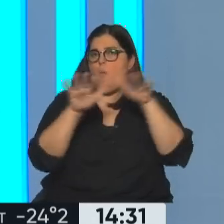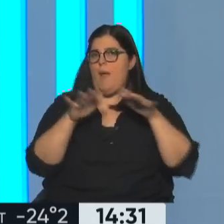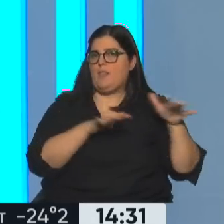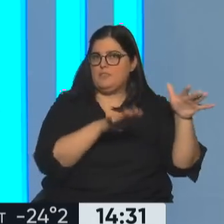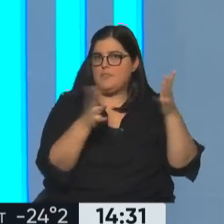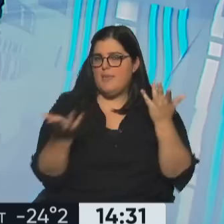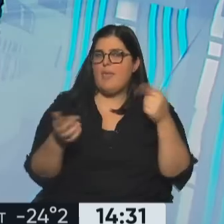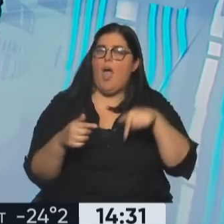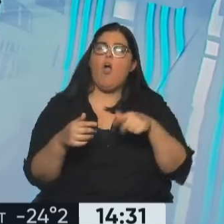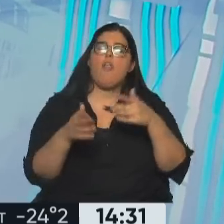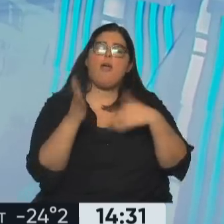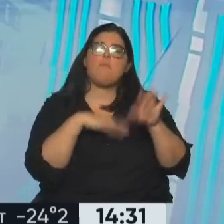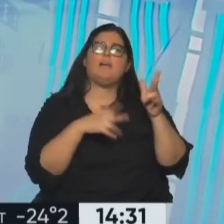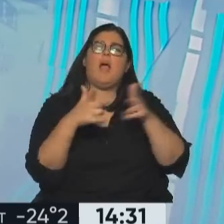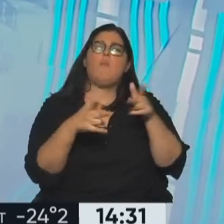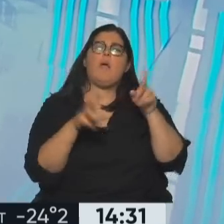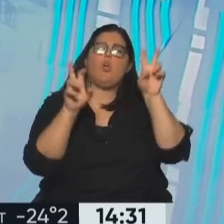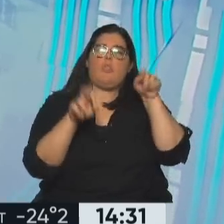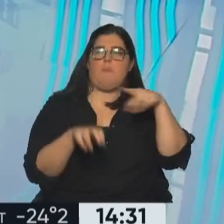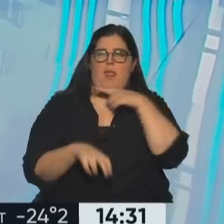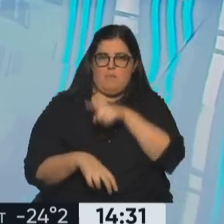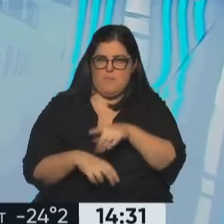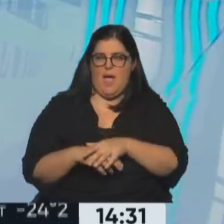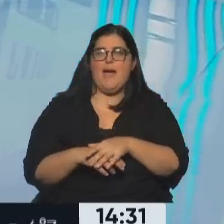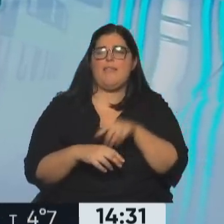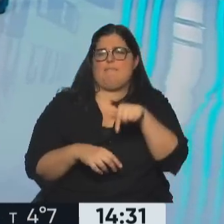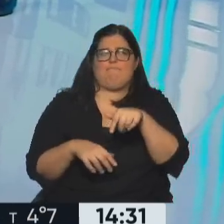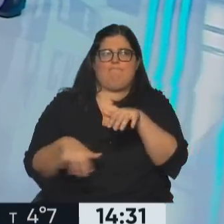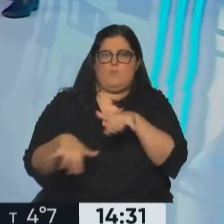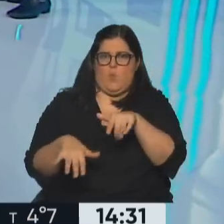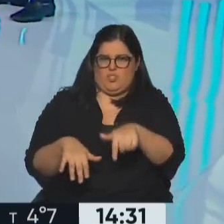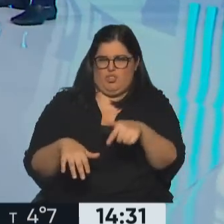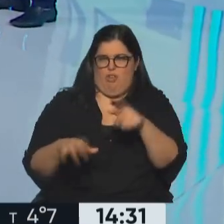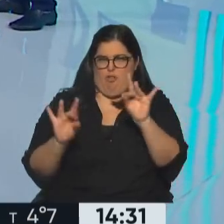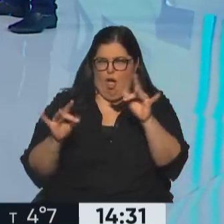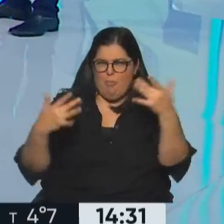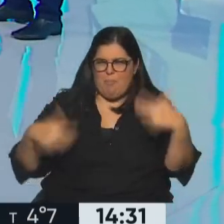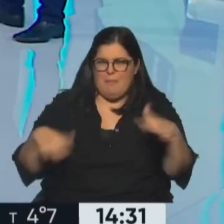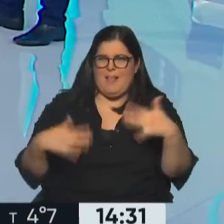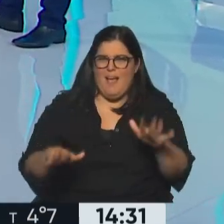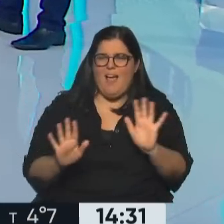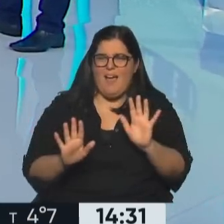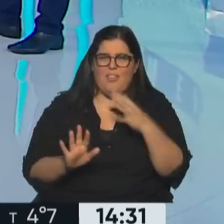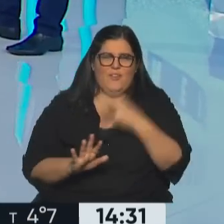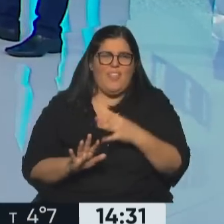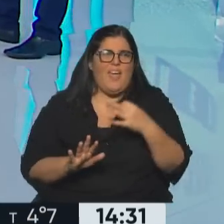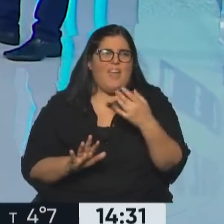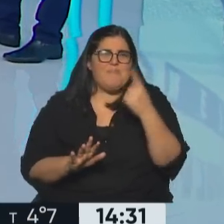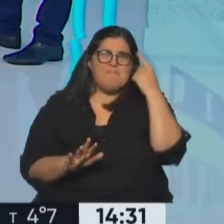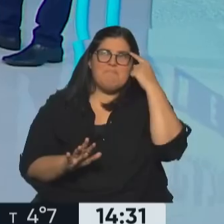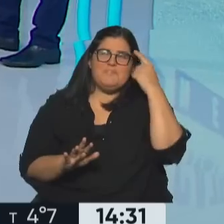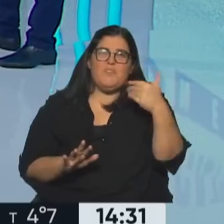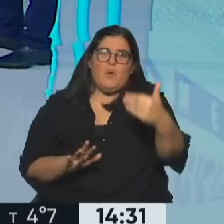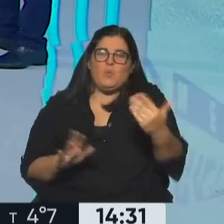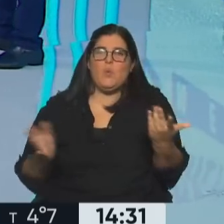ya mismo con Alejandra en Alemania, una situación presente complicado, ¿no? Nadie se atreve a predecir que puede llegar a pasar un futuro. Inclusive el